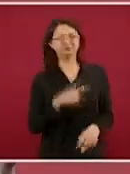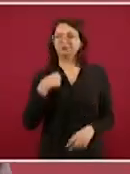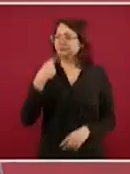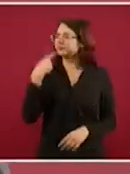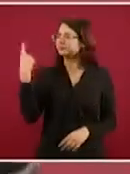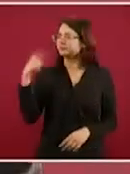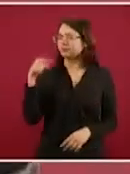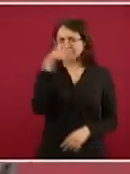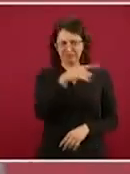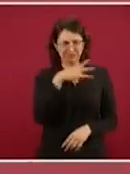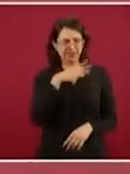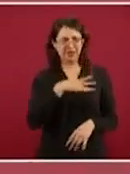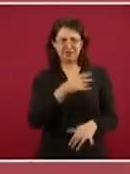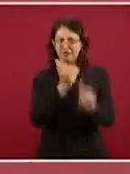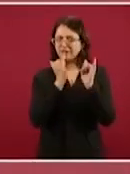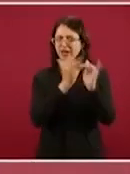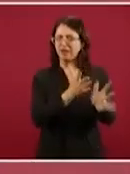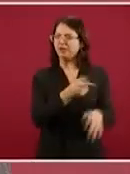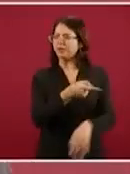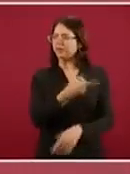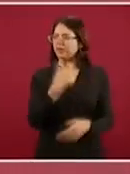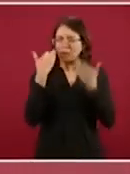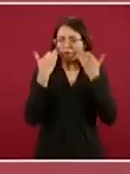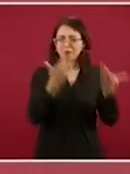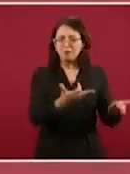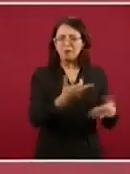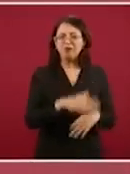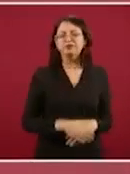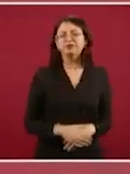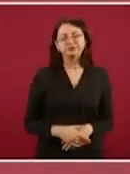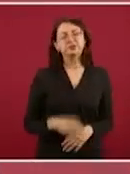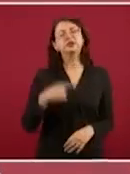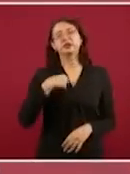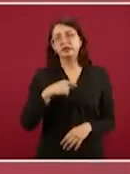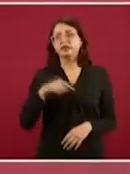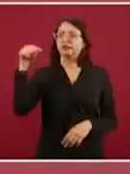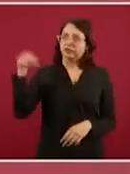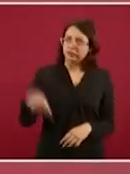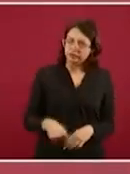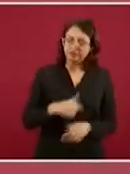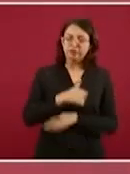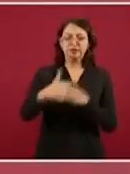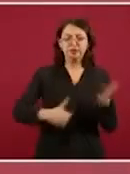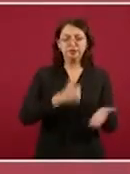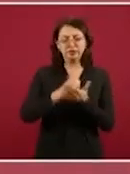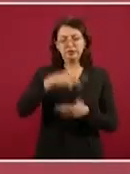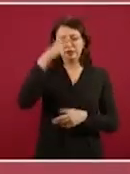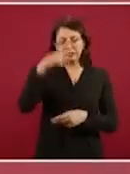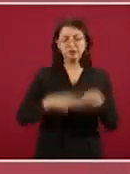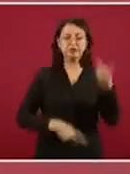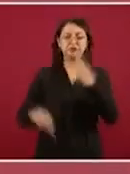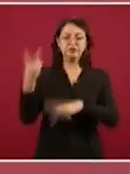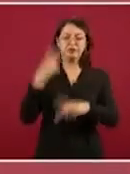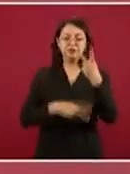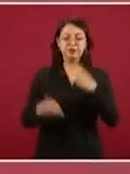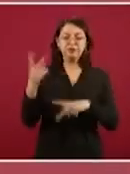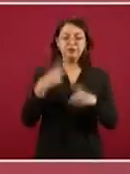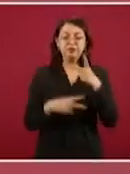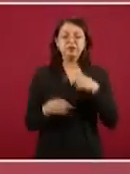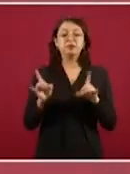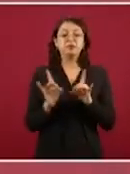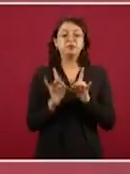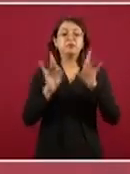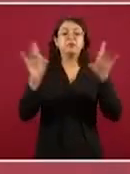por el fraude. Y ahí venimos acá a la Ciudad de México. Y en el camino me avisan